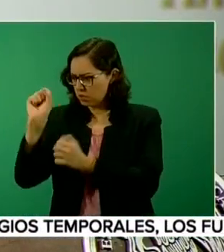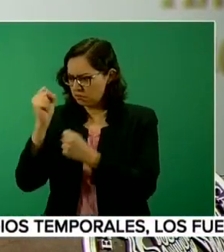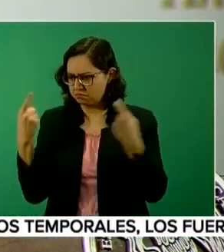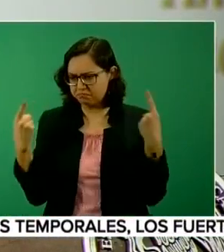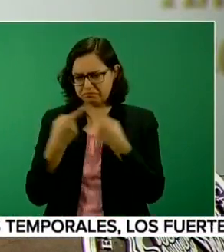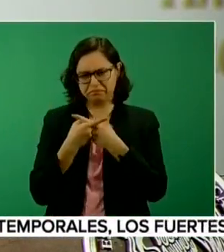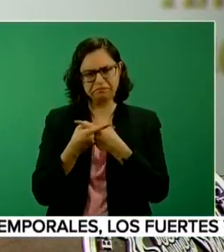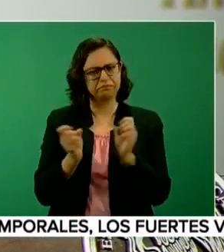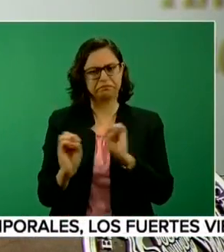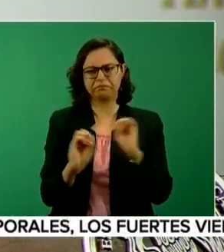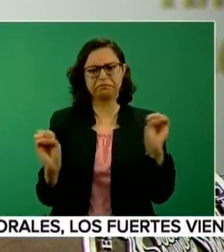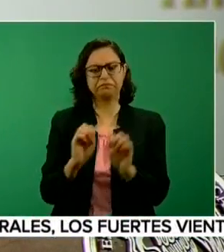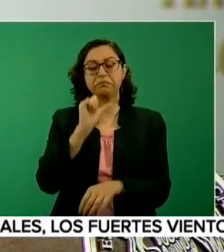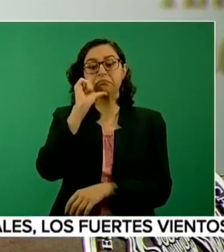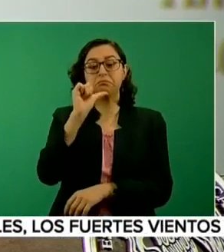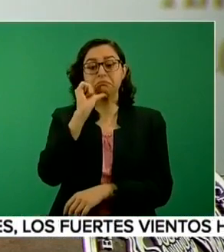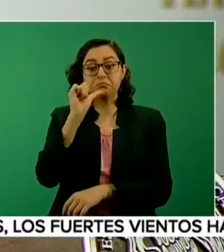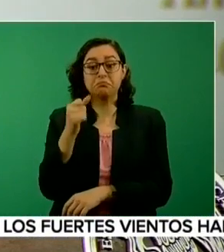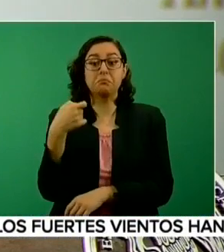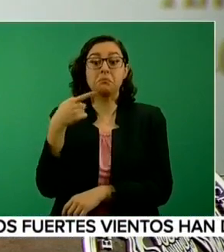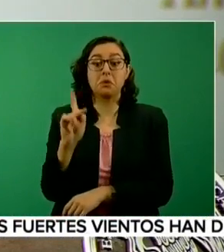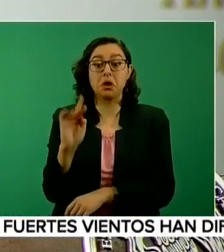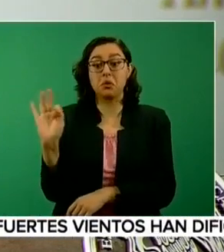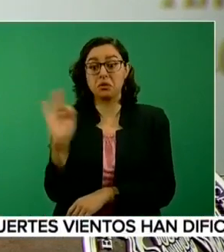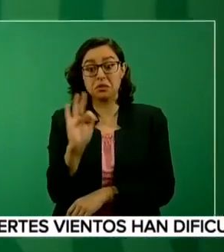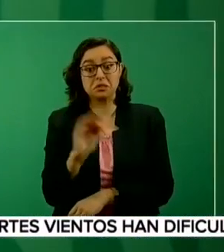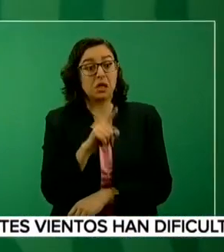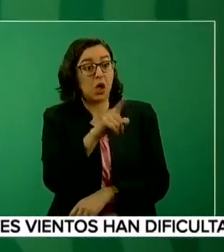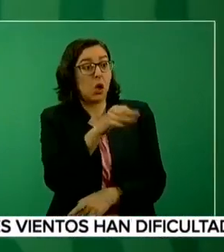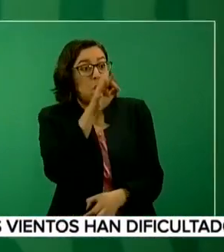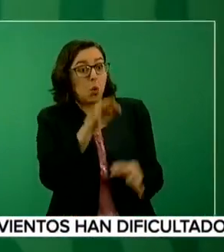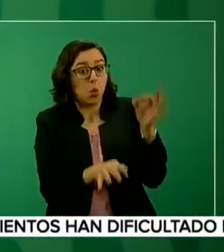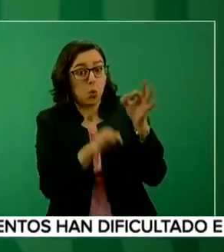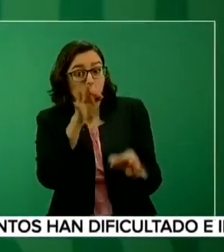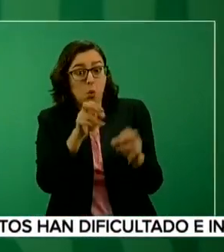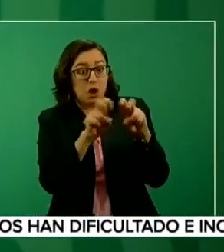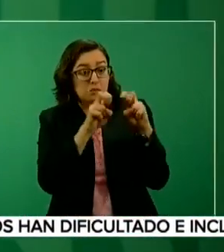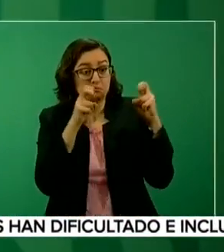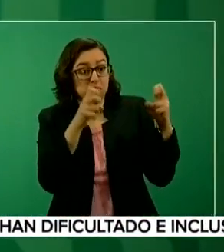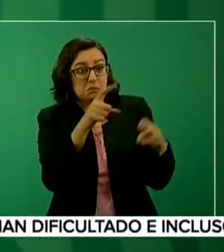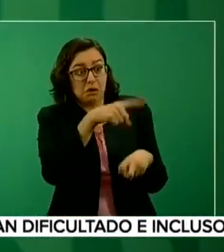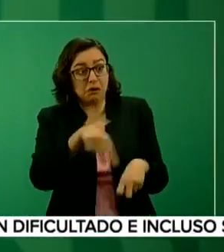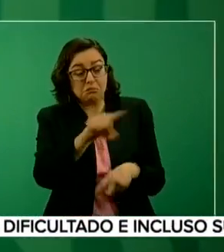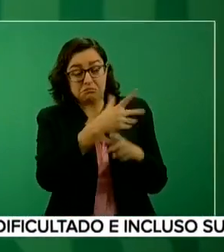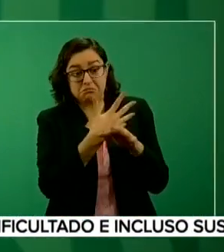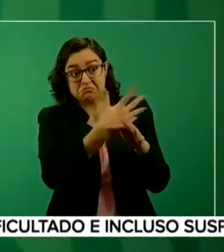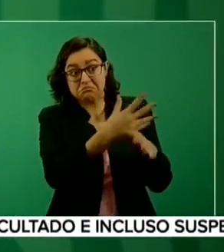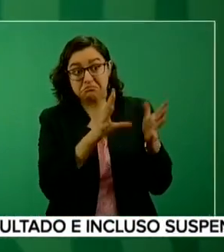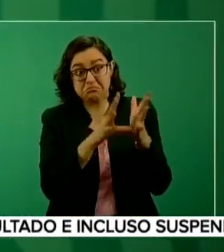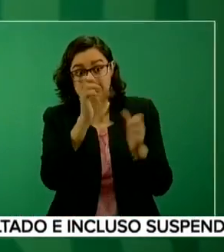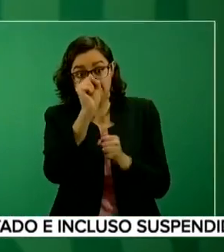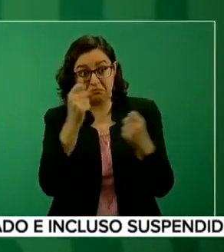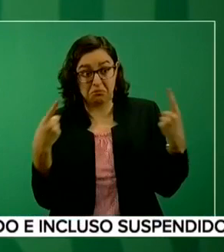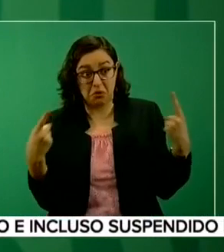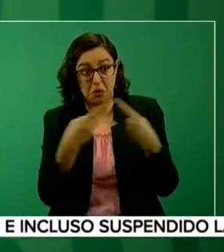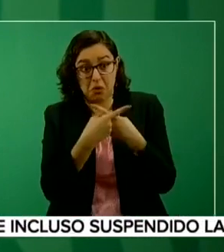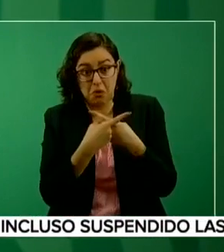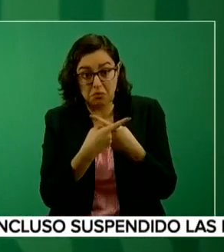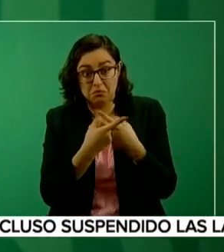lo determinan jueces, magistrados, ministros, de que es inconstitucional y que no